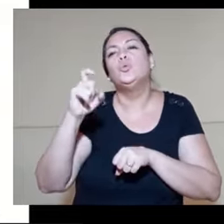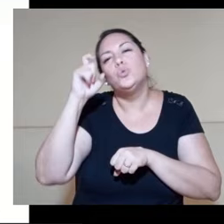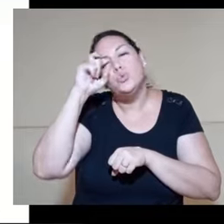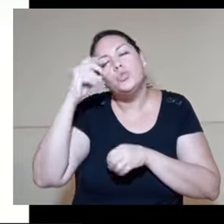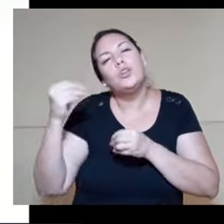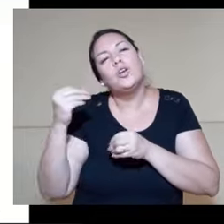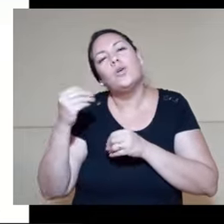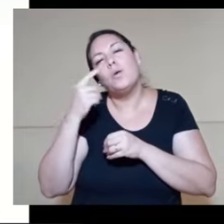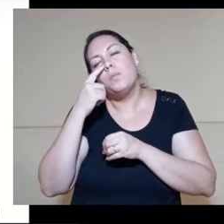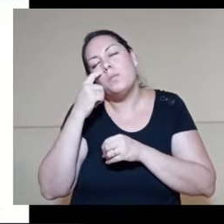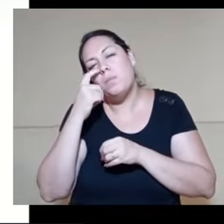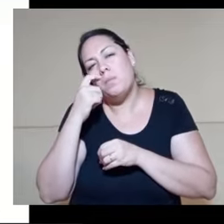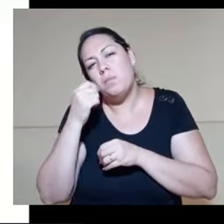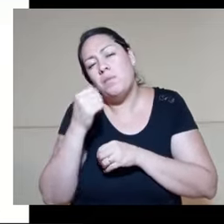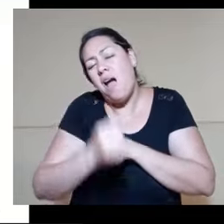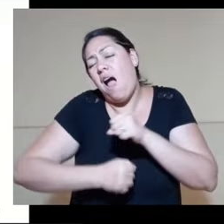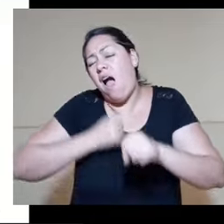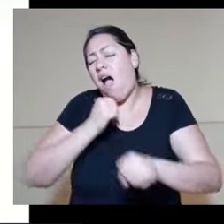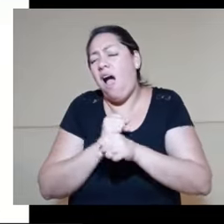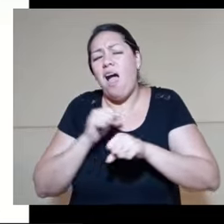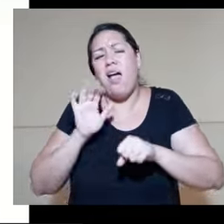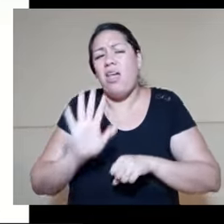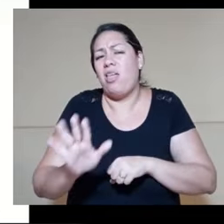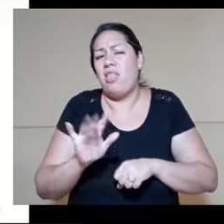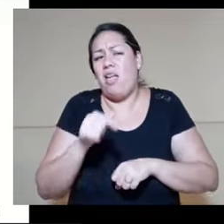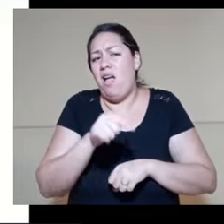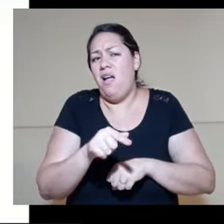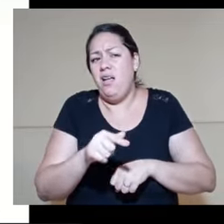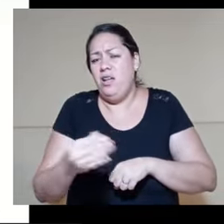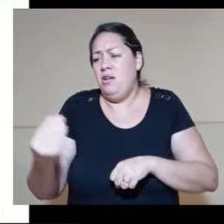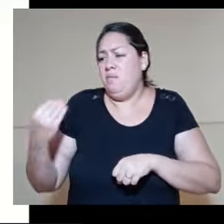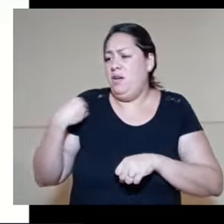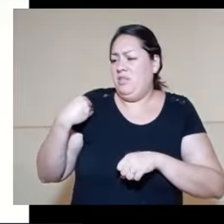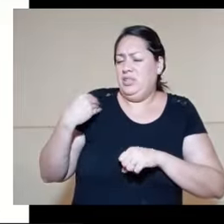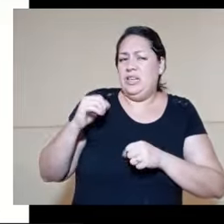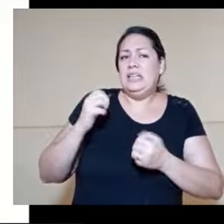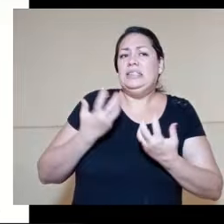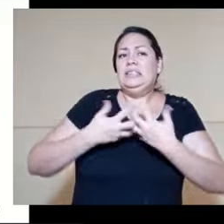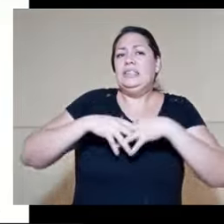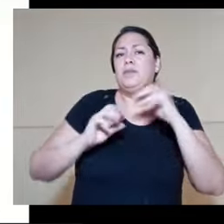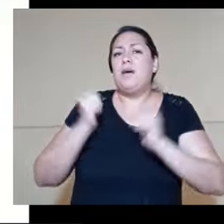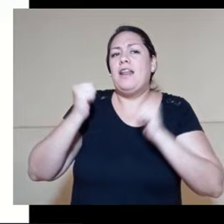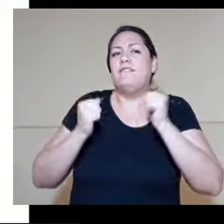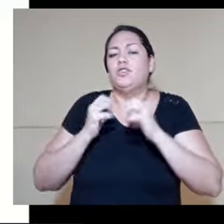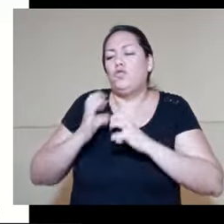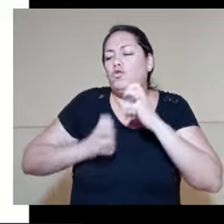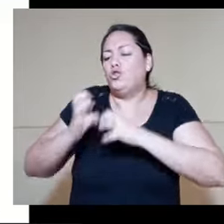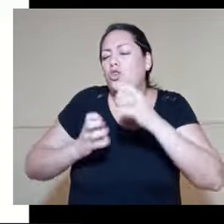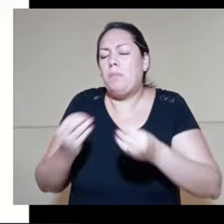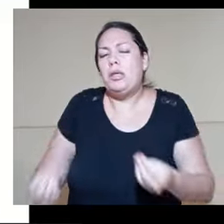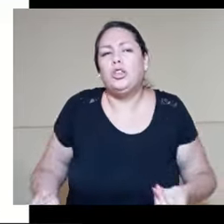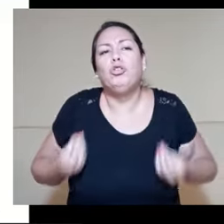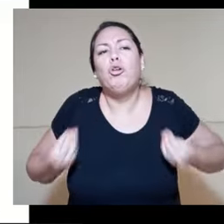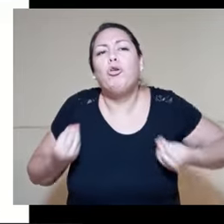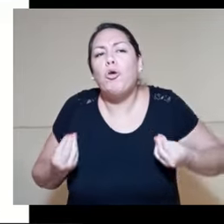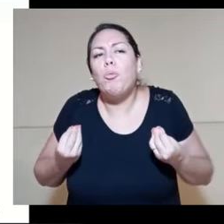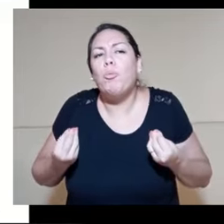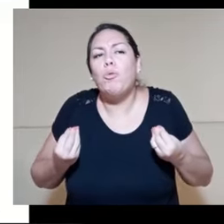se conduce? ¿Cómo no conduce? Hasta ahí no nos está diciendo nada cómo es el funcionamiento del sistema